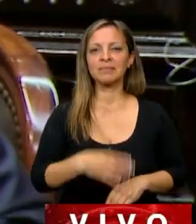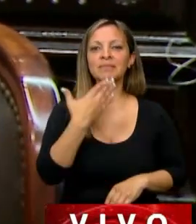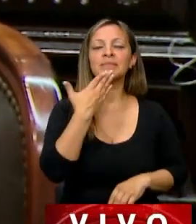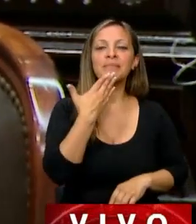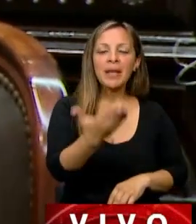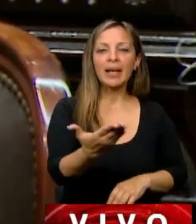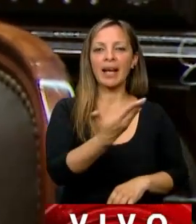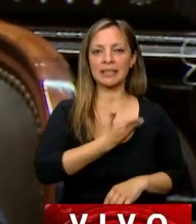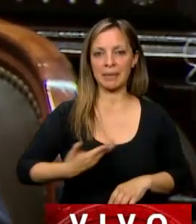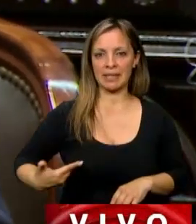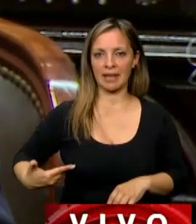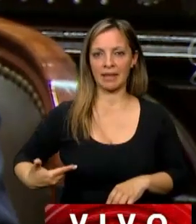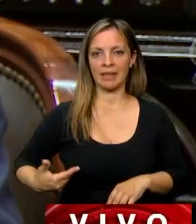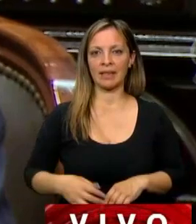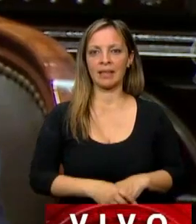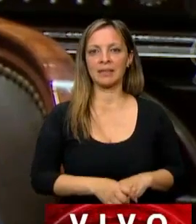Gracias, presidente.